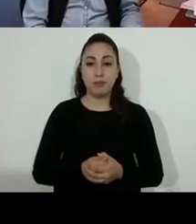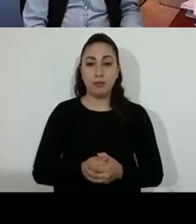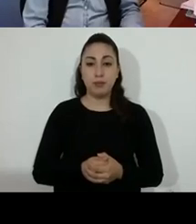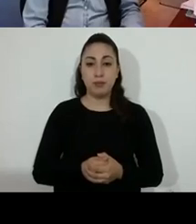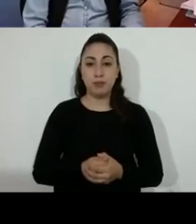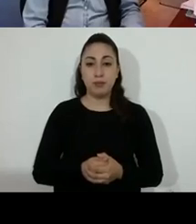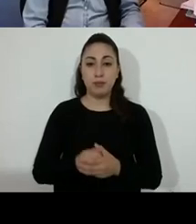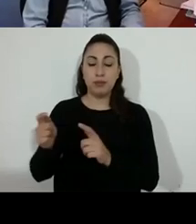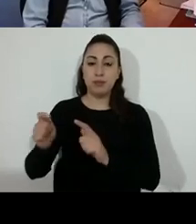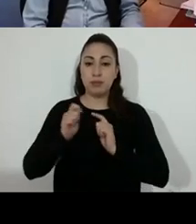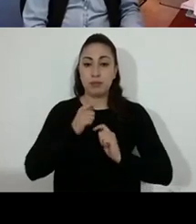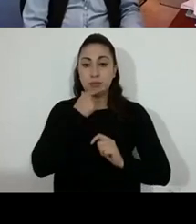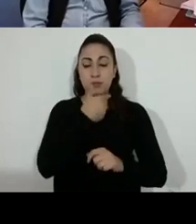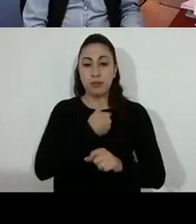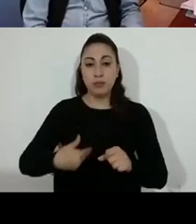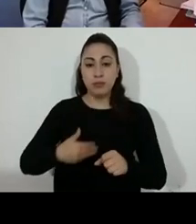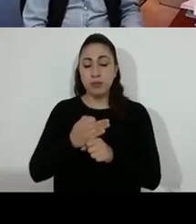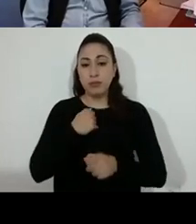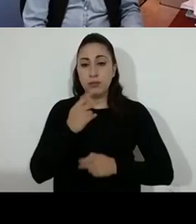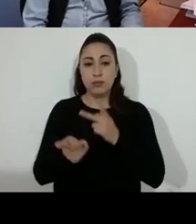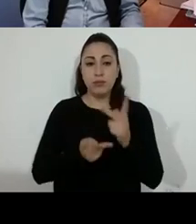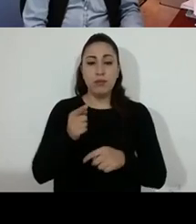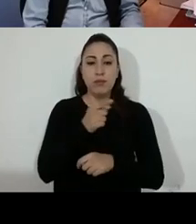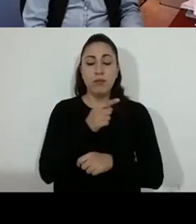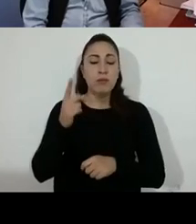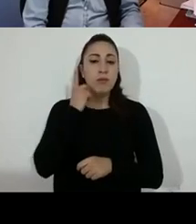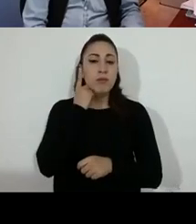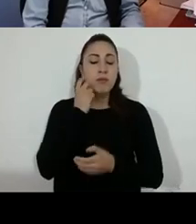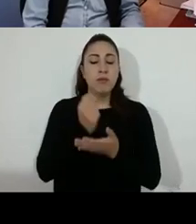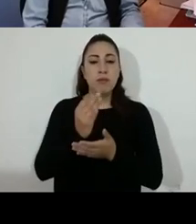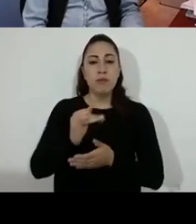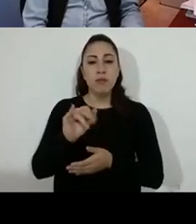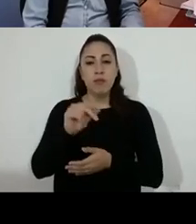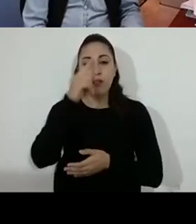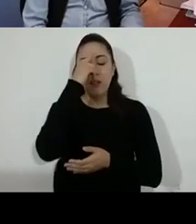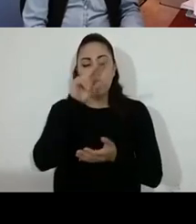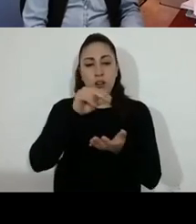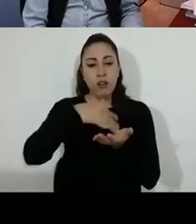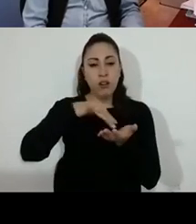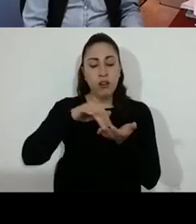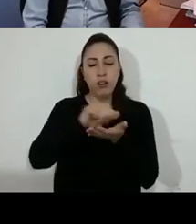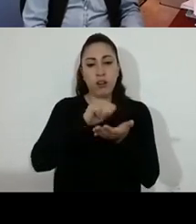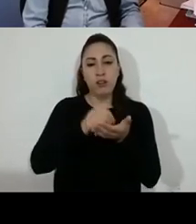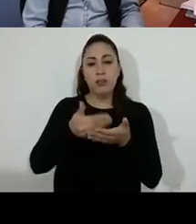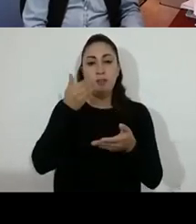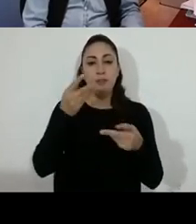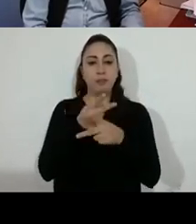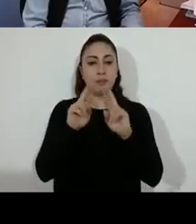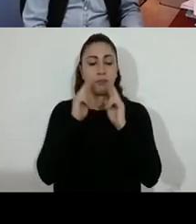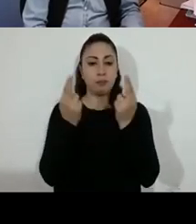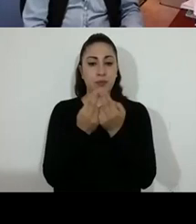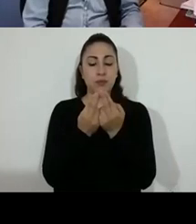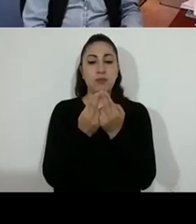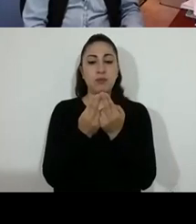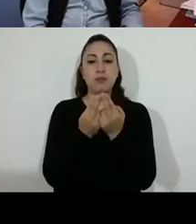Por instrucciones de la presidencia, se procede a someter a consideración la omisión de la lectura y aprobación de acta de referencia y